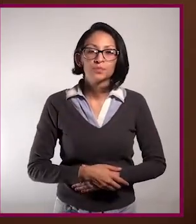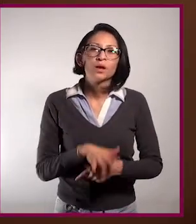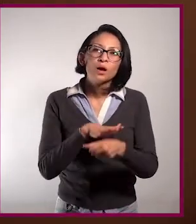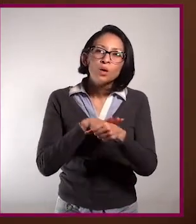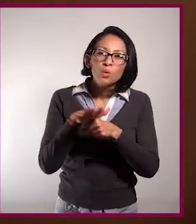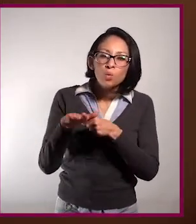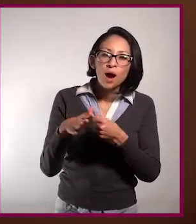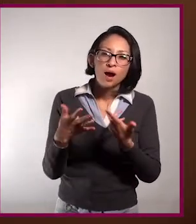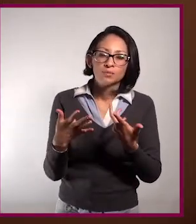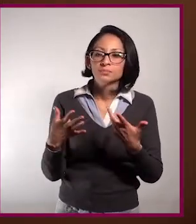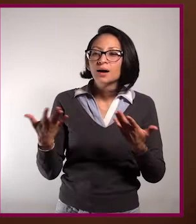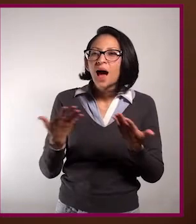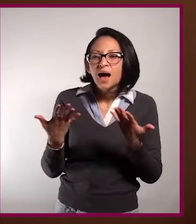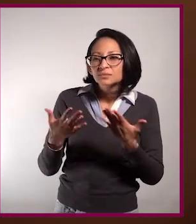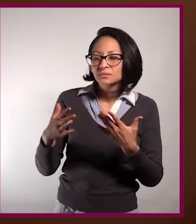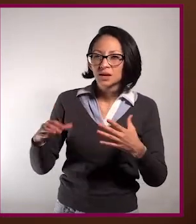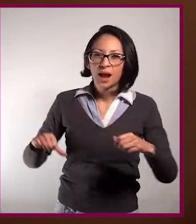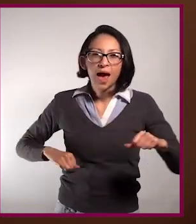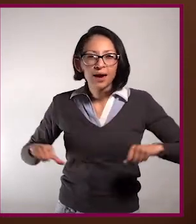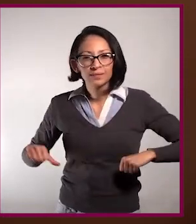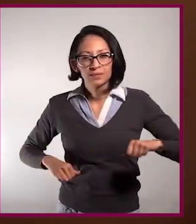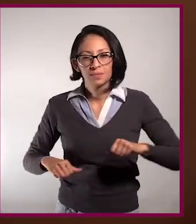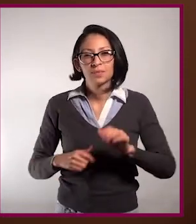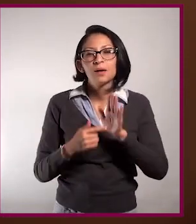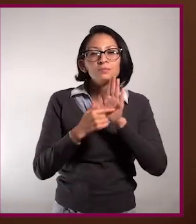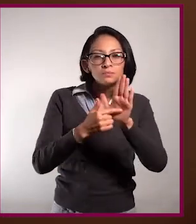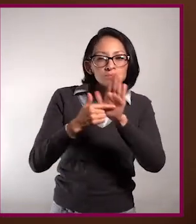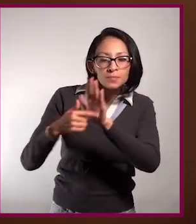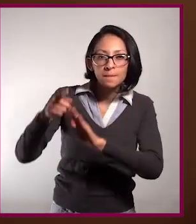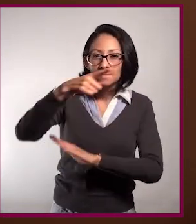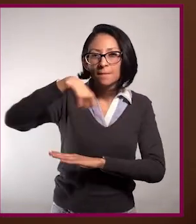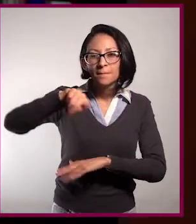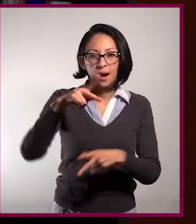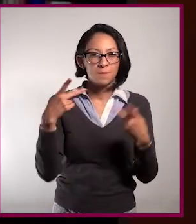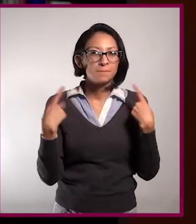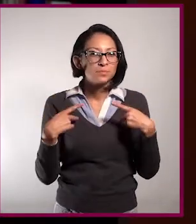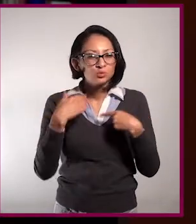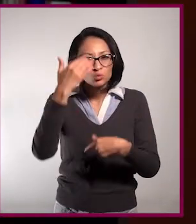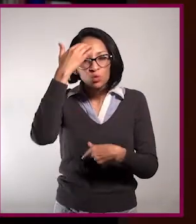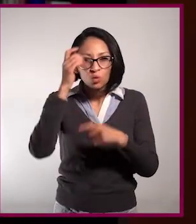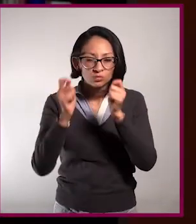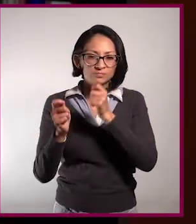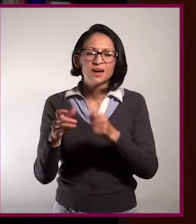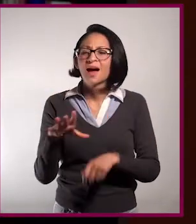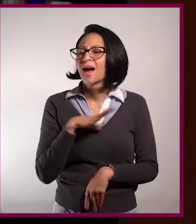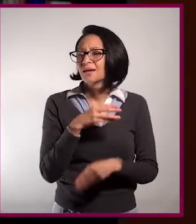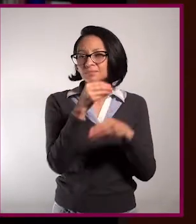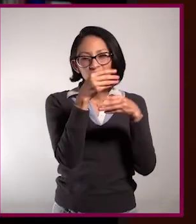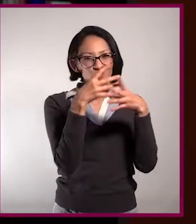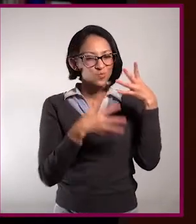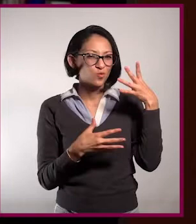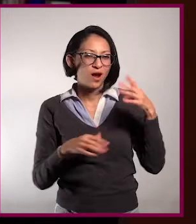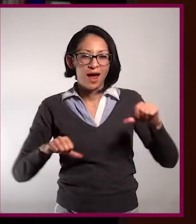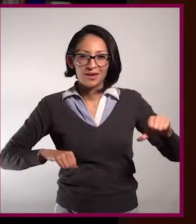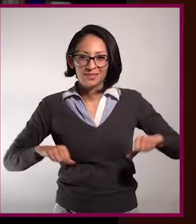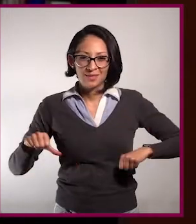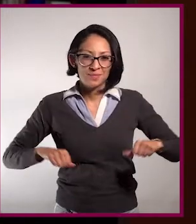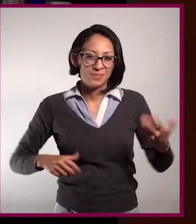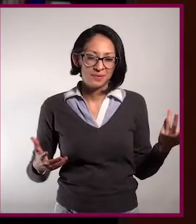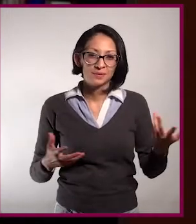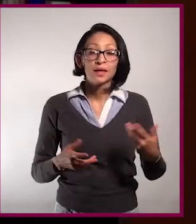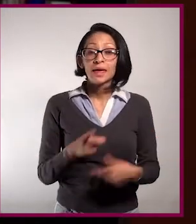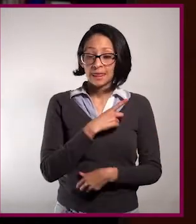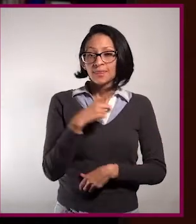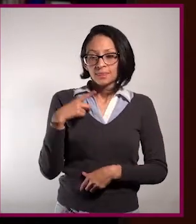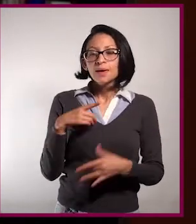actividades escolares recomendarías para visibilizar con naturalidad la menstruación? Hay muchísimas actividades. Hablar del tema ya empieza a